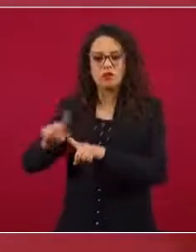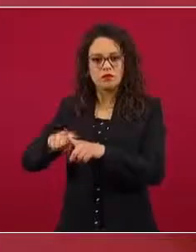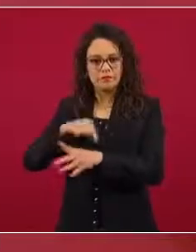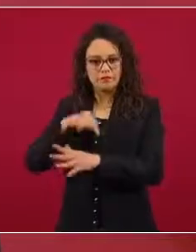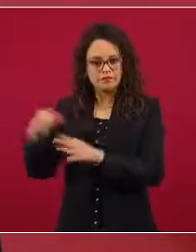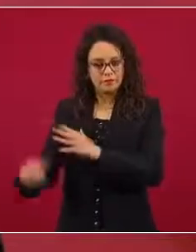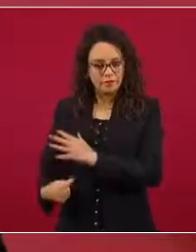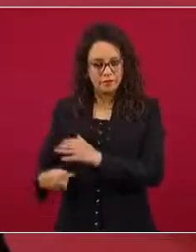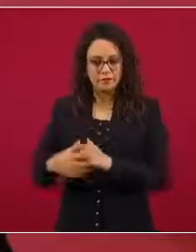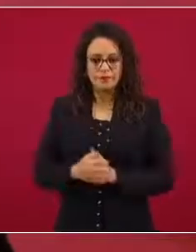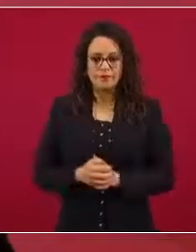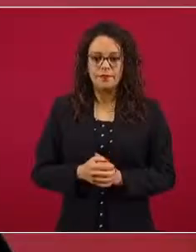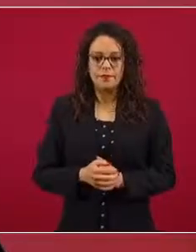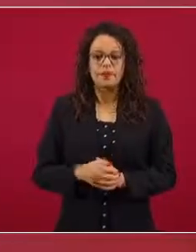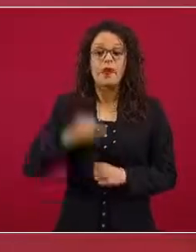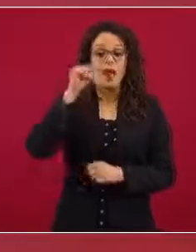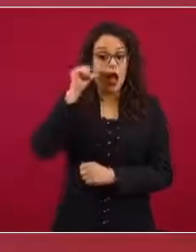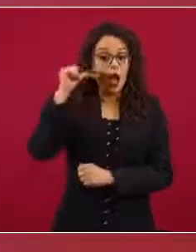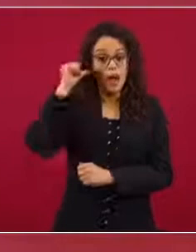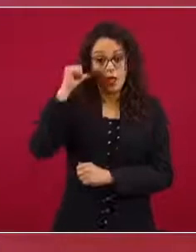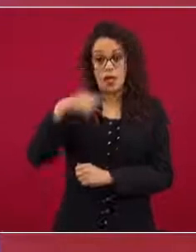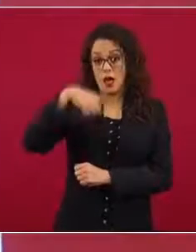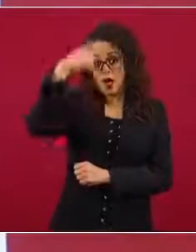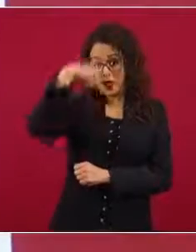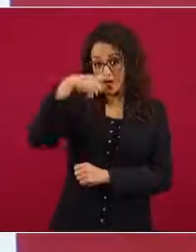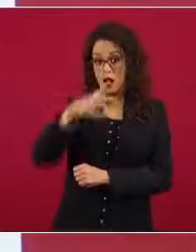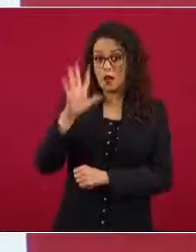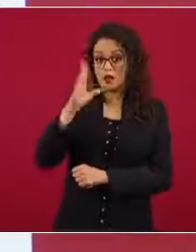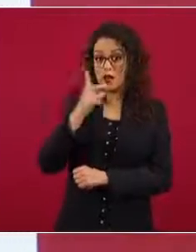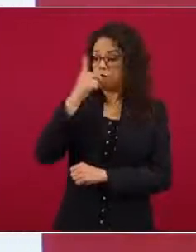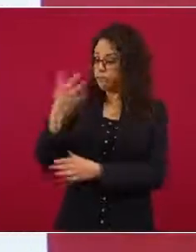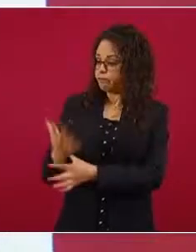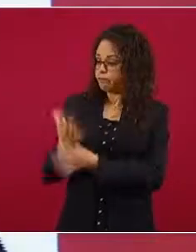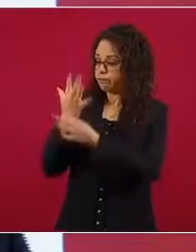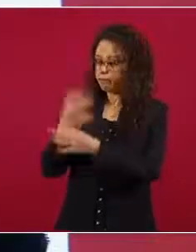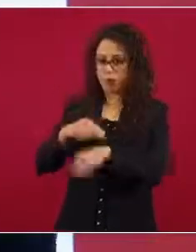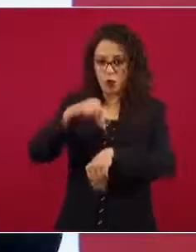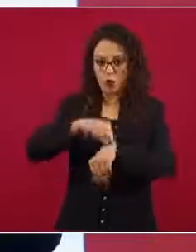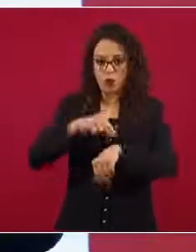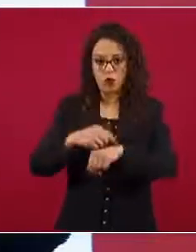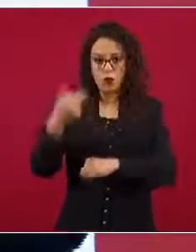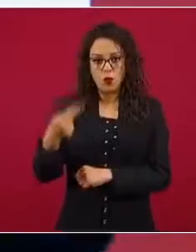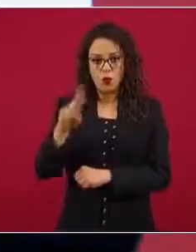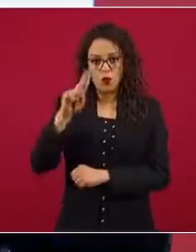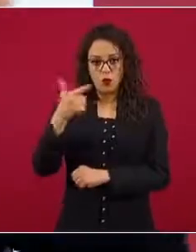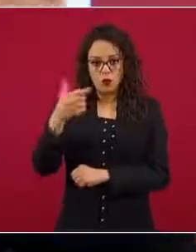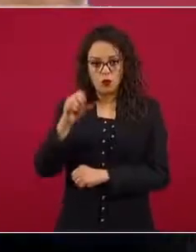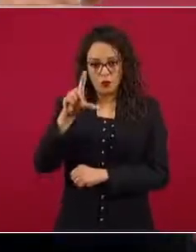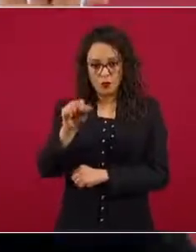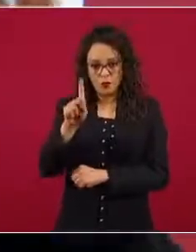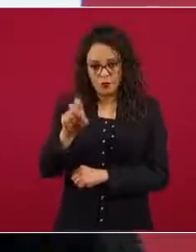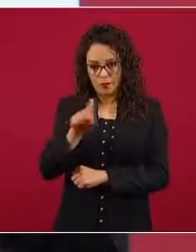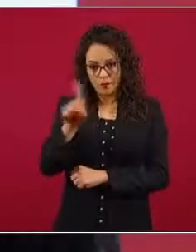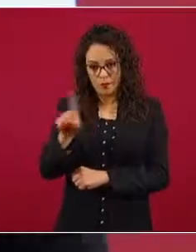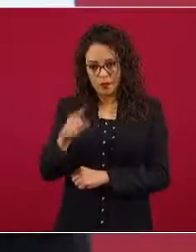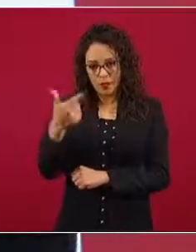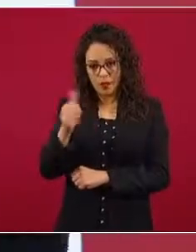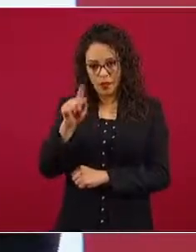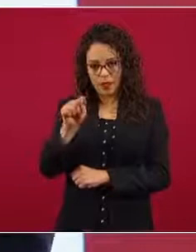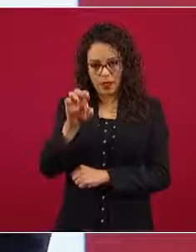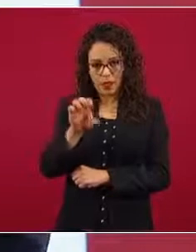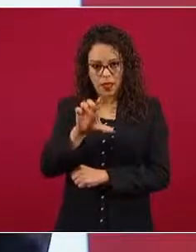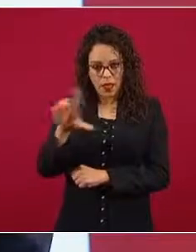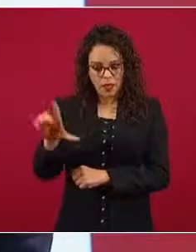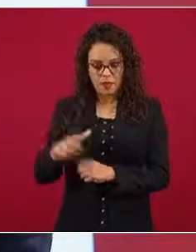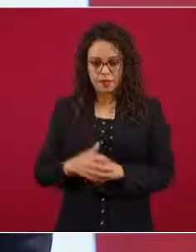anoche el doctor Hugo López-Gatell que en el grupo